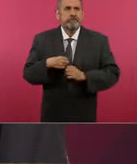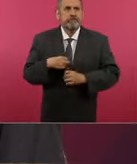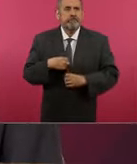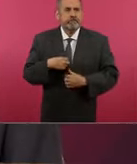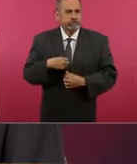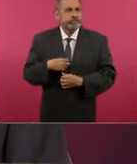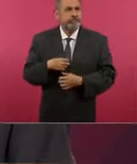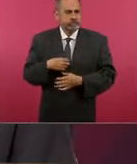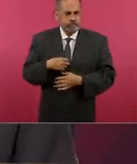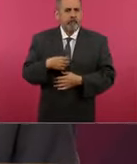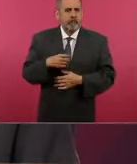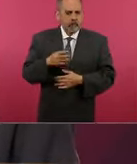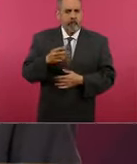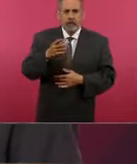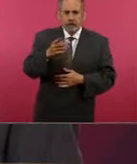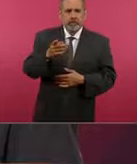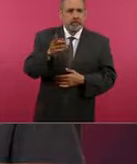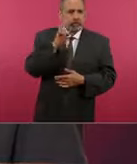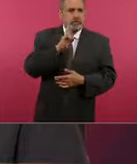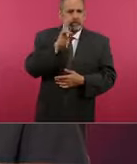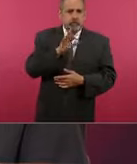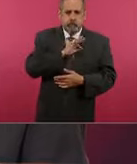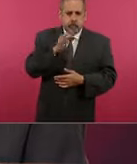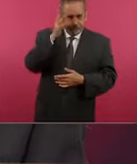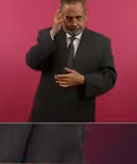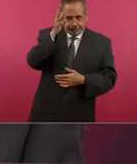va a haber la posibilidad.